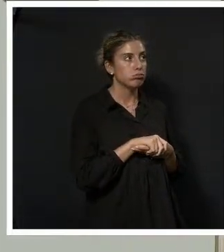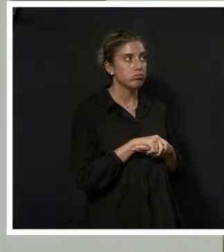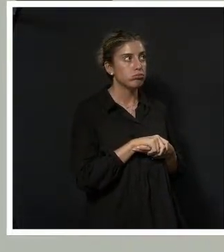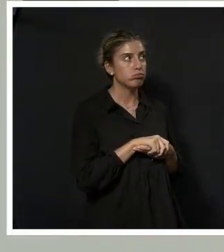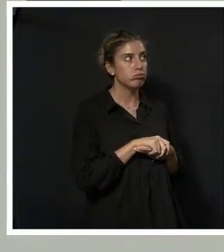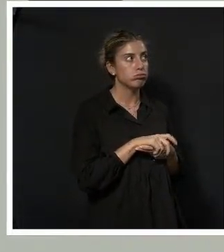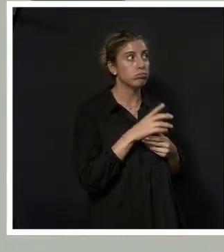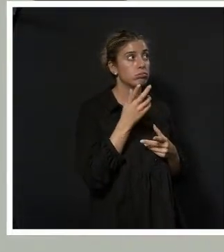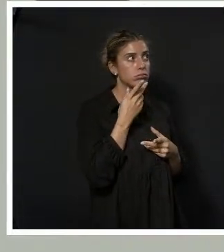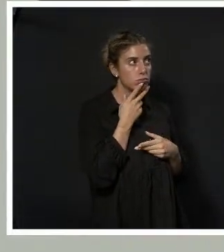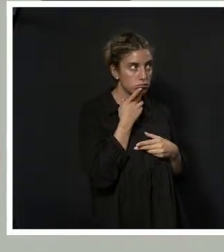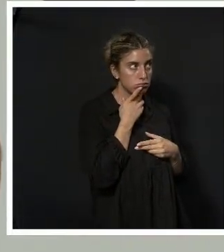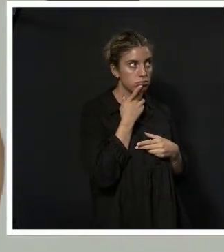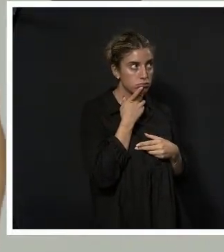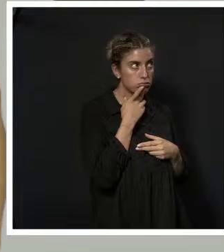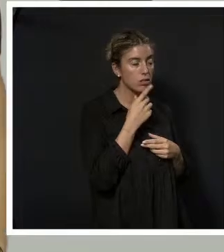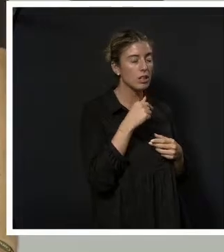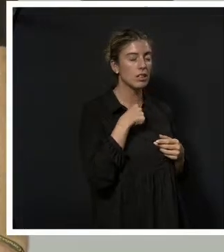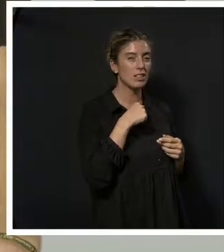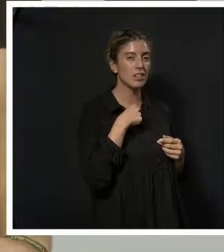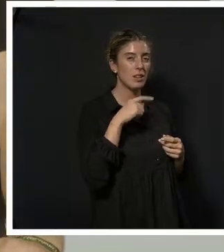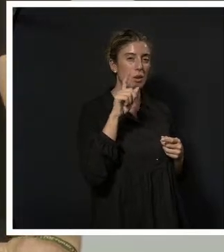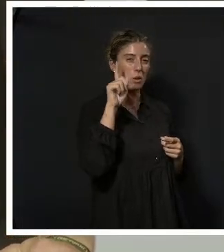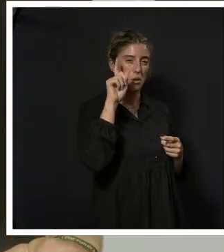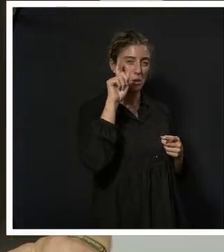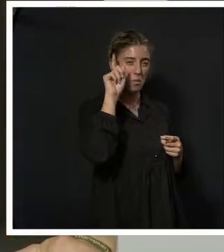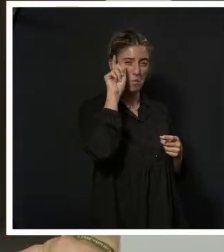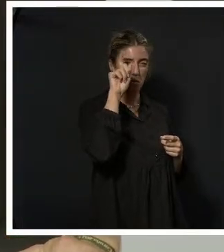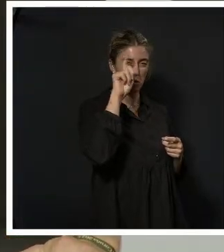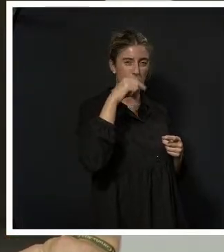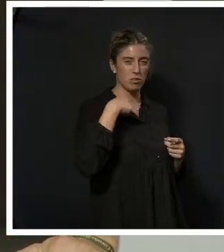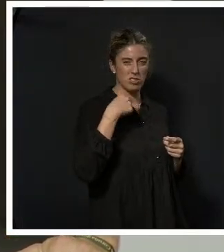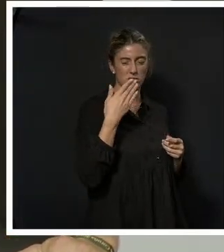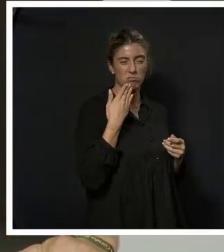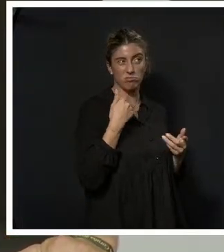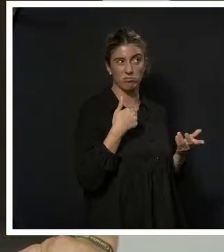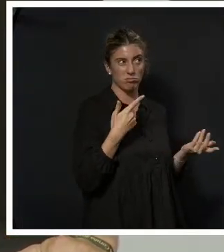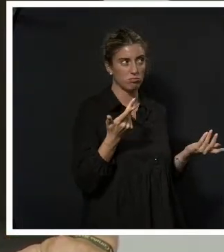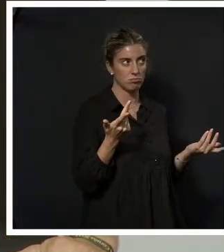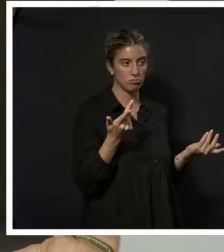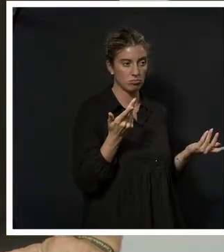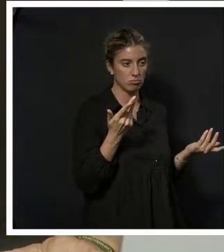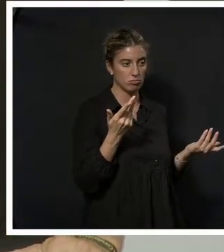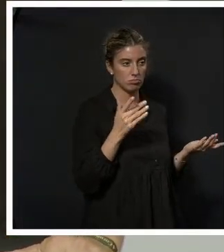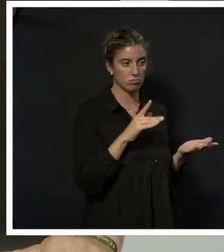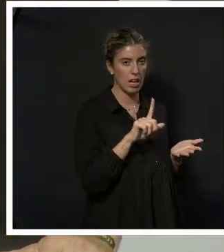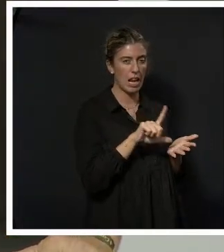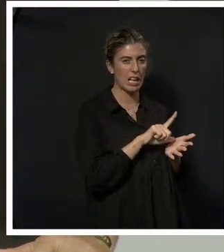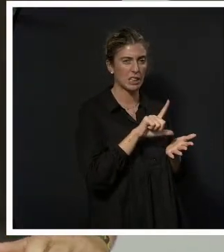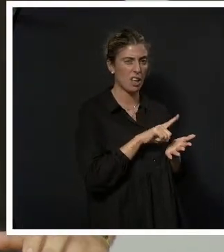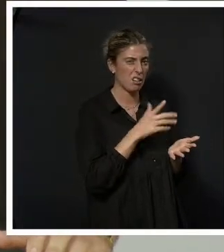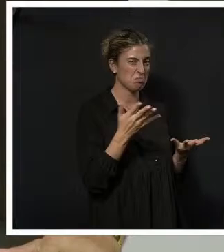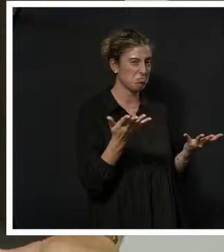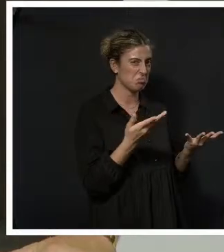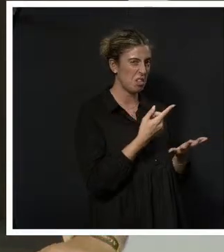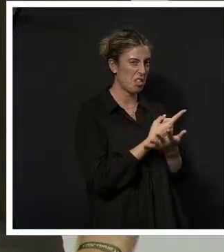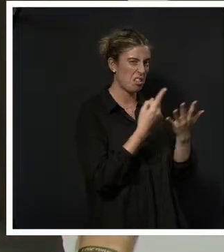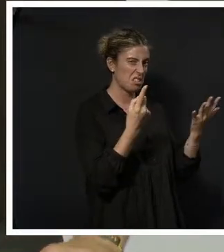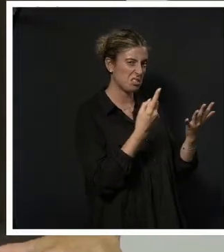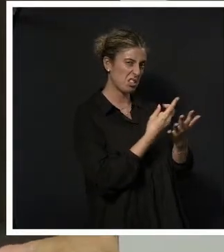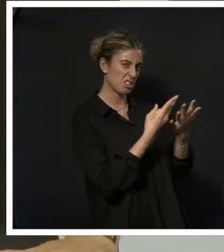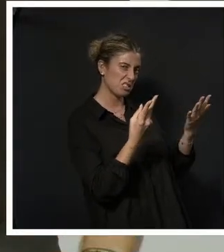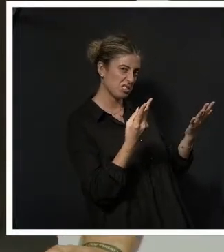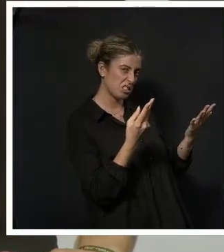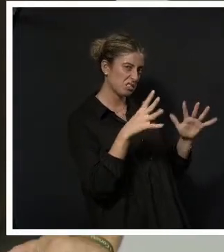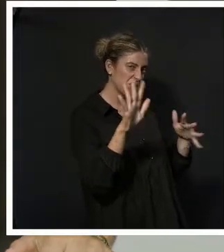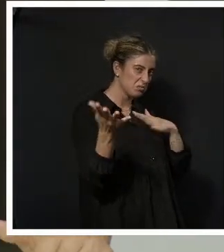yo creo que camina profe de literatura con babiesa cuando tenía entre 7 años ahí fue cuando ya